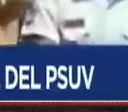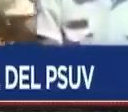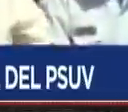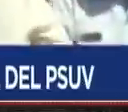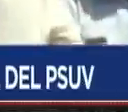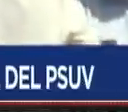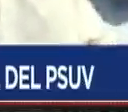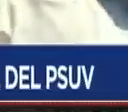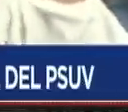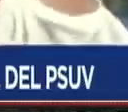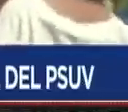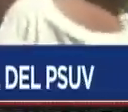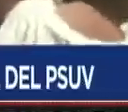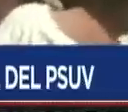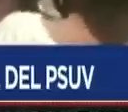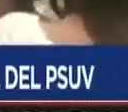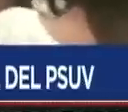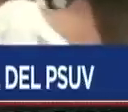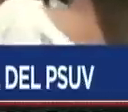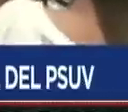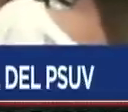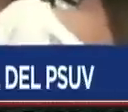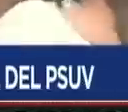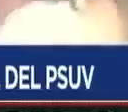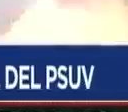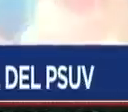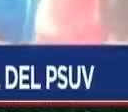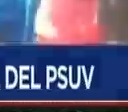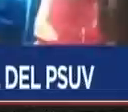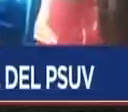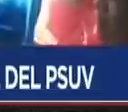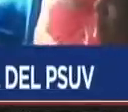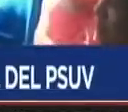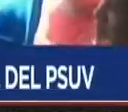Dios colectivo que se llama el pueblo de Venezuela.